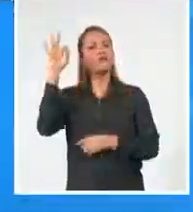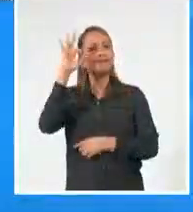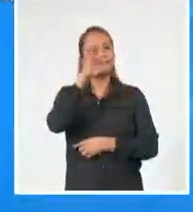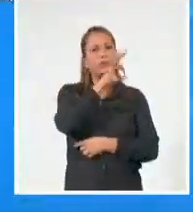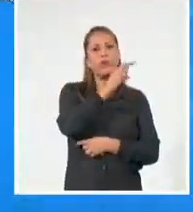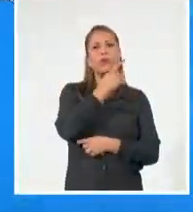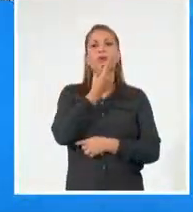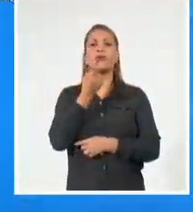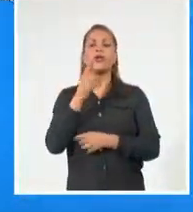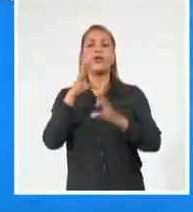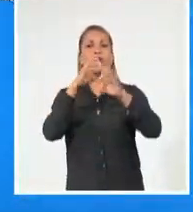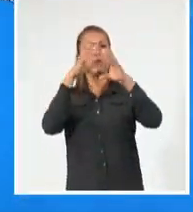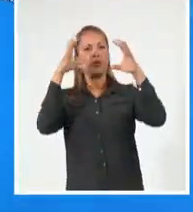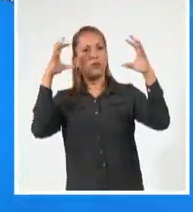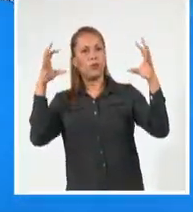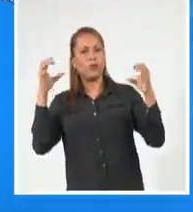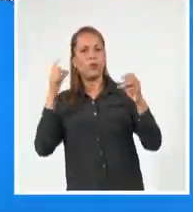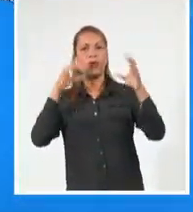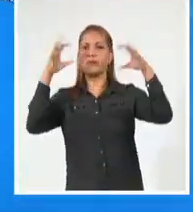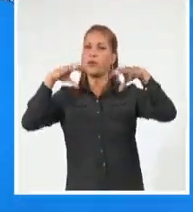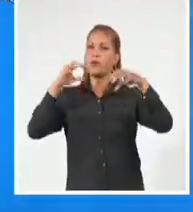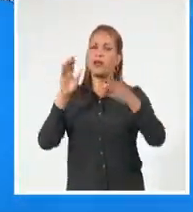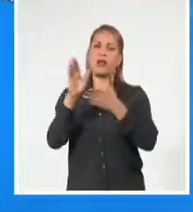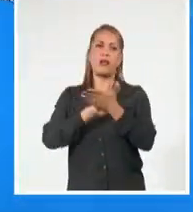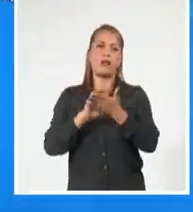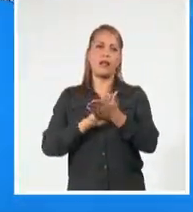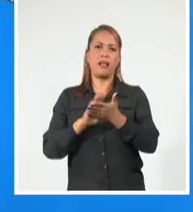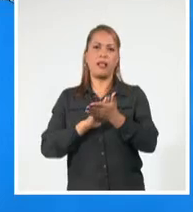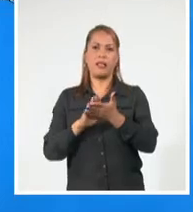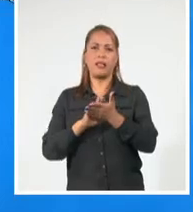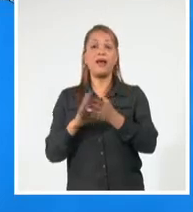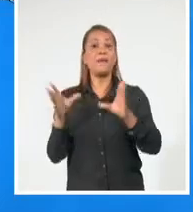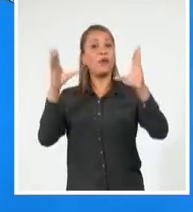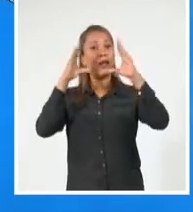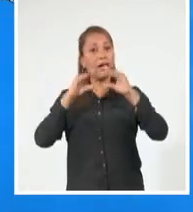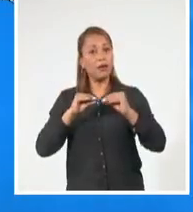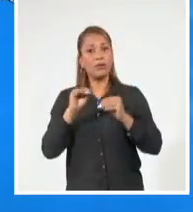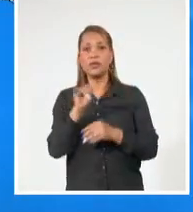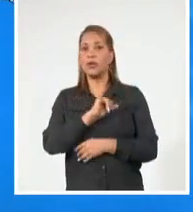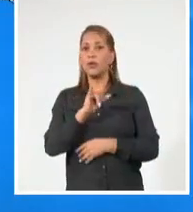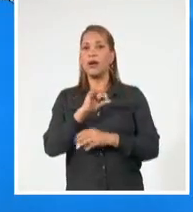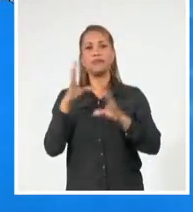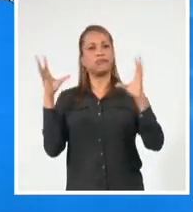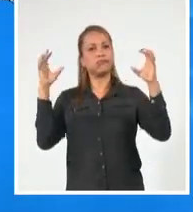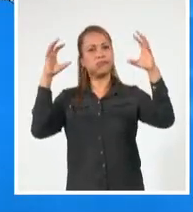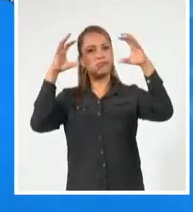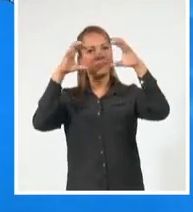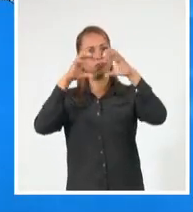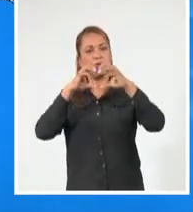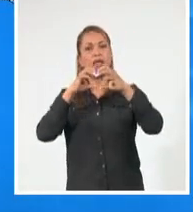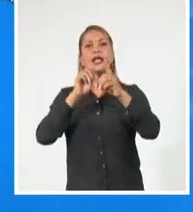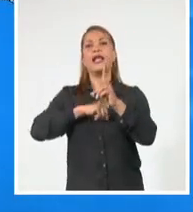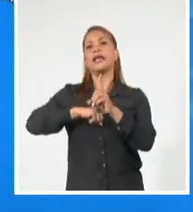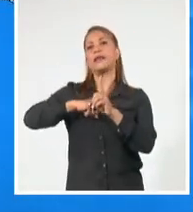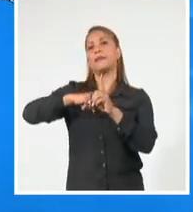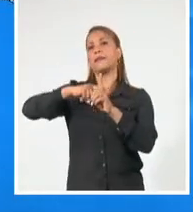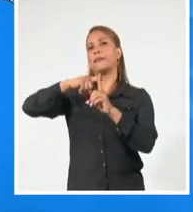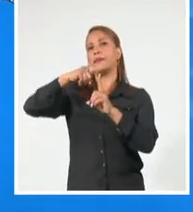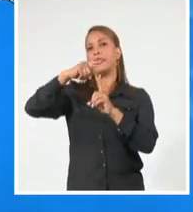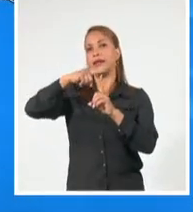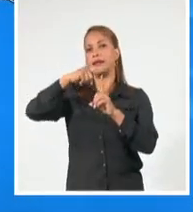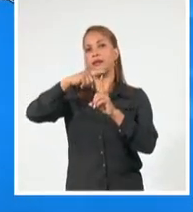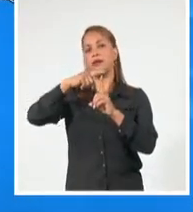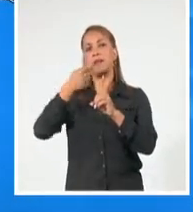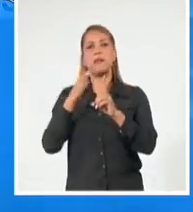tarde, prácticamente sin precipitaciones. En la noche nuevamente será poca la nubosidad y las temperaturas siguen elevadas con